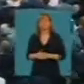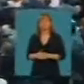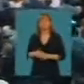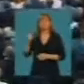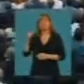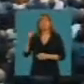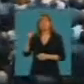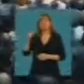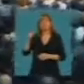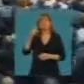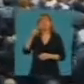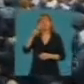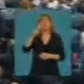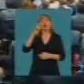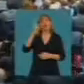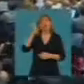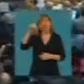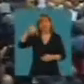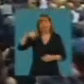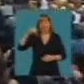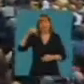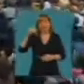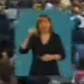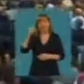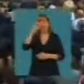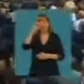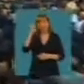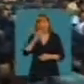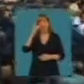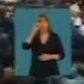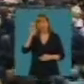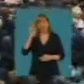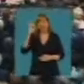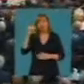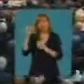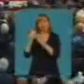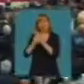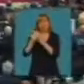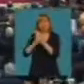Contador Aníbal Florencio Randazzo, Ministro del Interior.